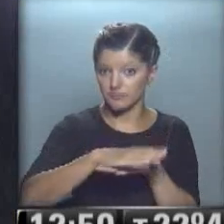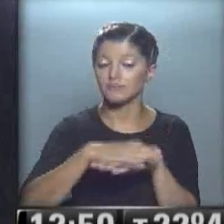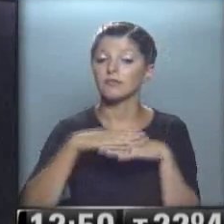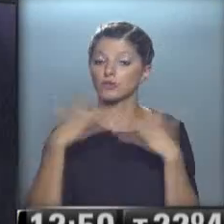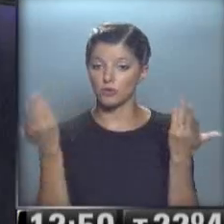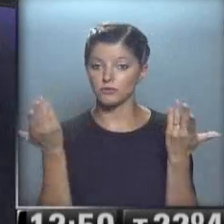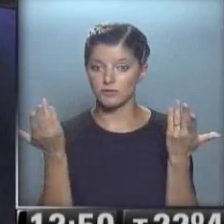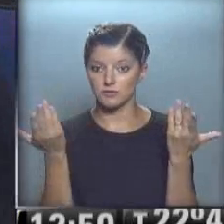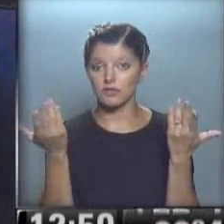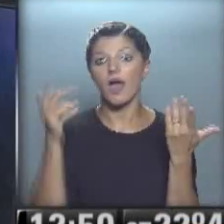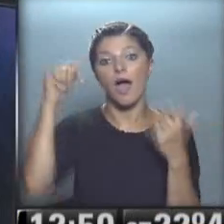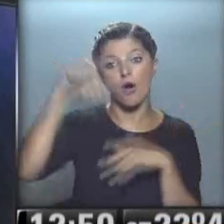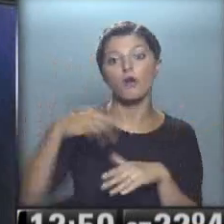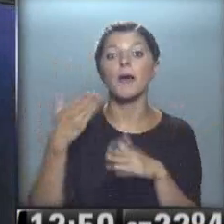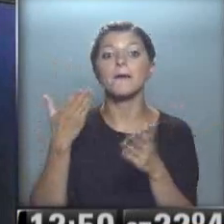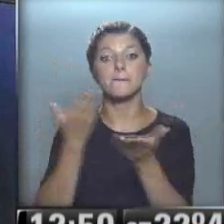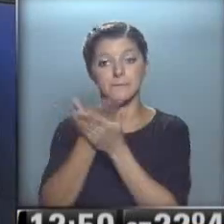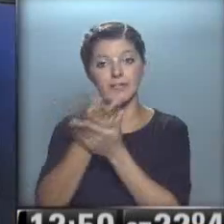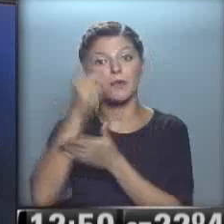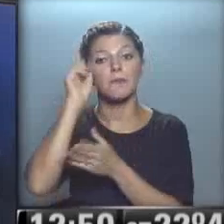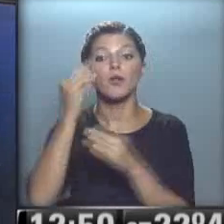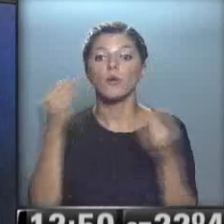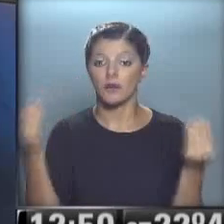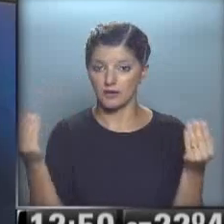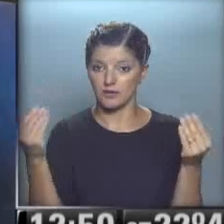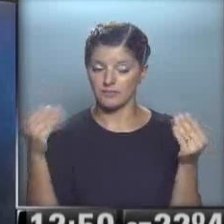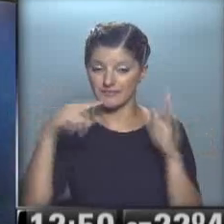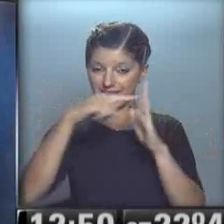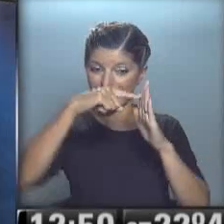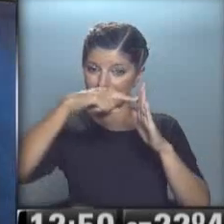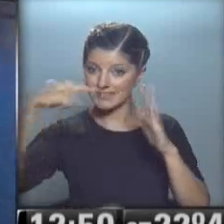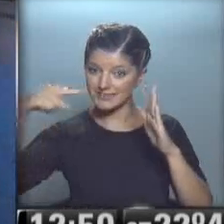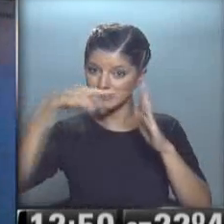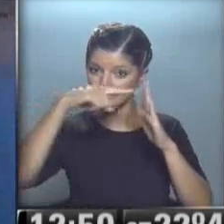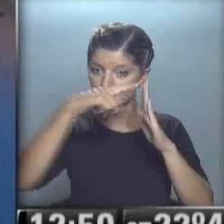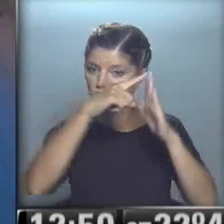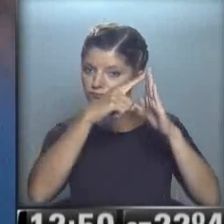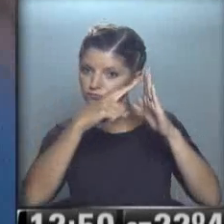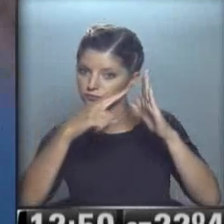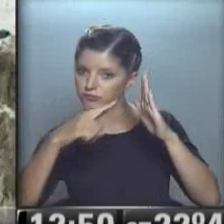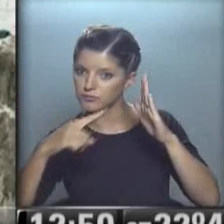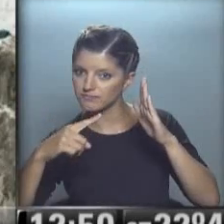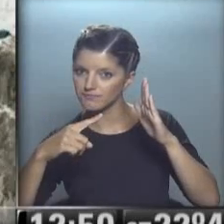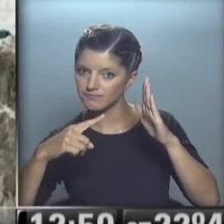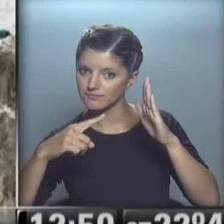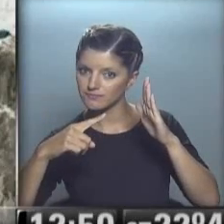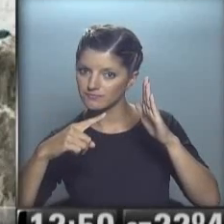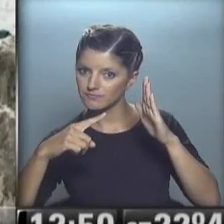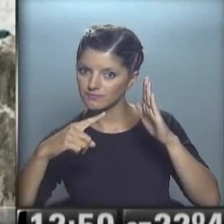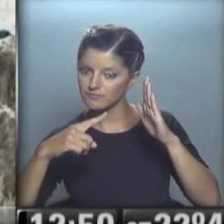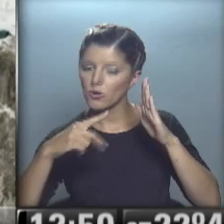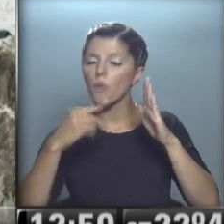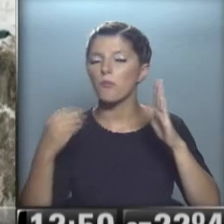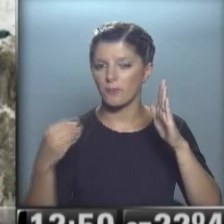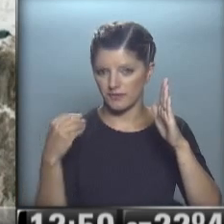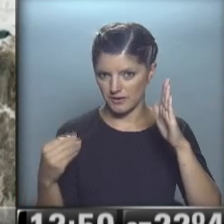propuesta el reclamo de Perú que lo presentó en el año 2008 Es que la línea sea diagonal se llama porque las